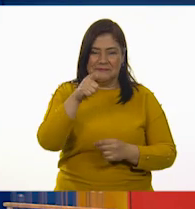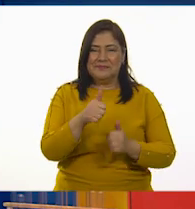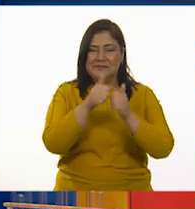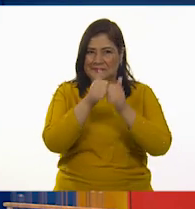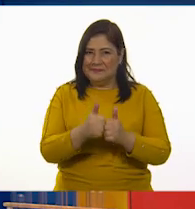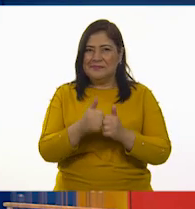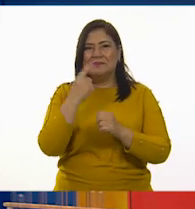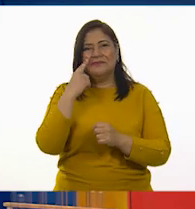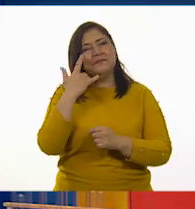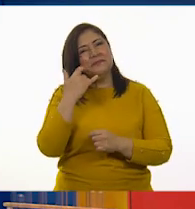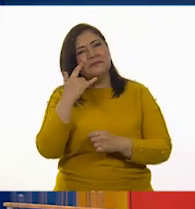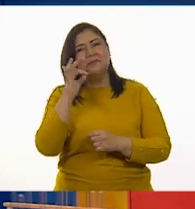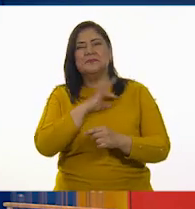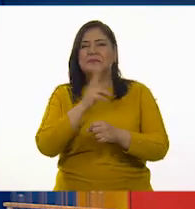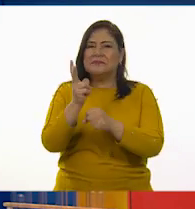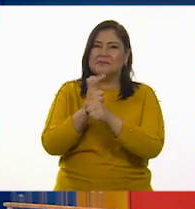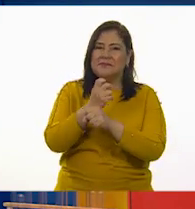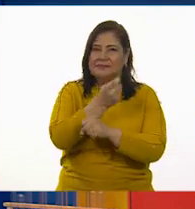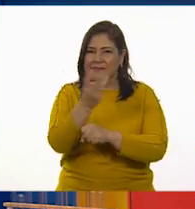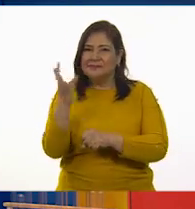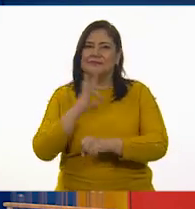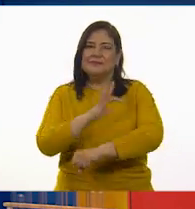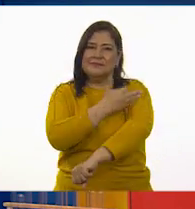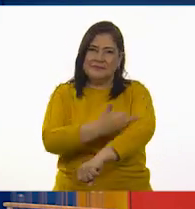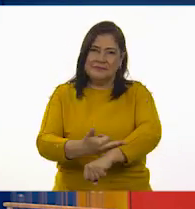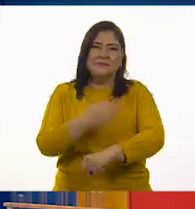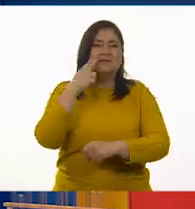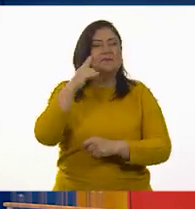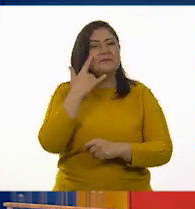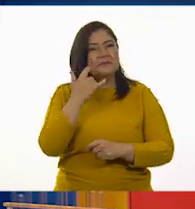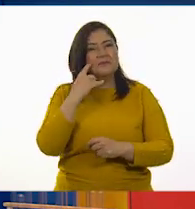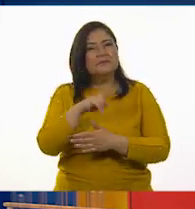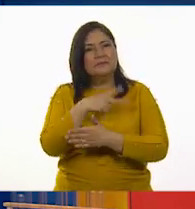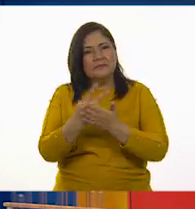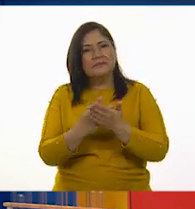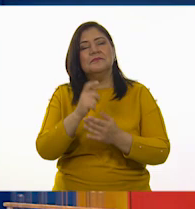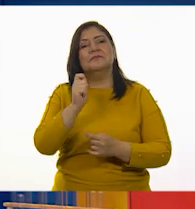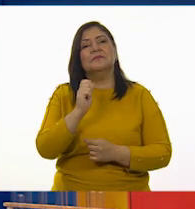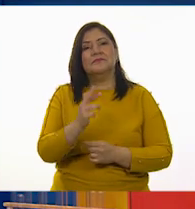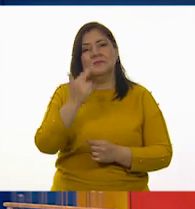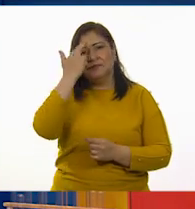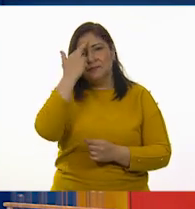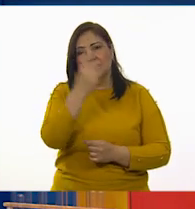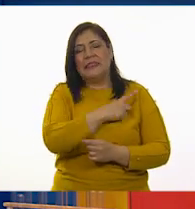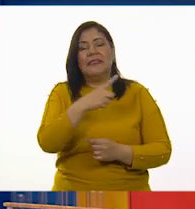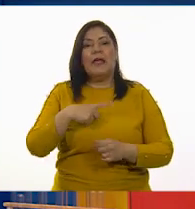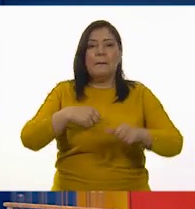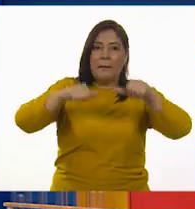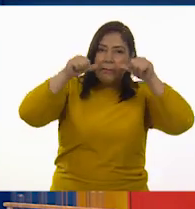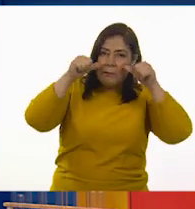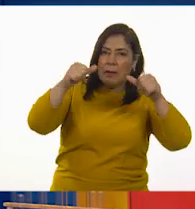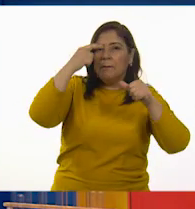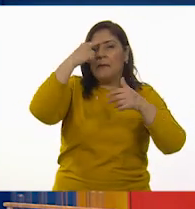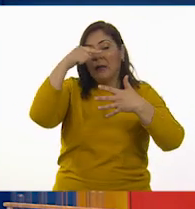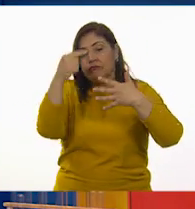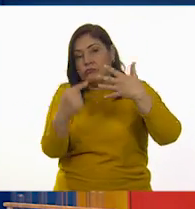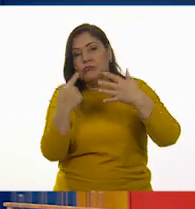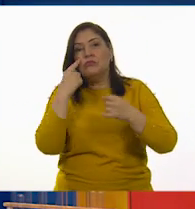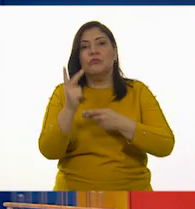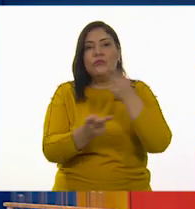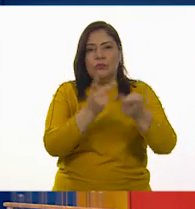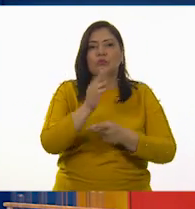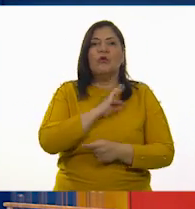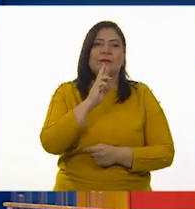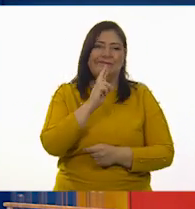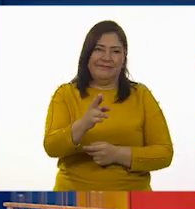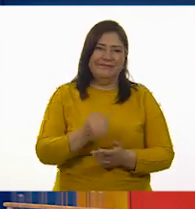cómodos, inviten a su familia a ver el programa con ustedes y recuérdenles poner mucha atención para responder las trivias.